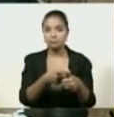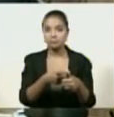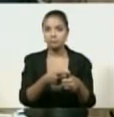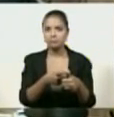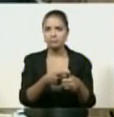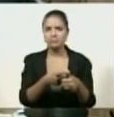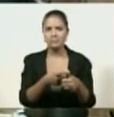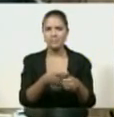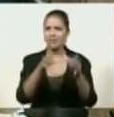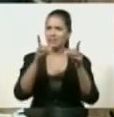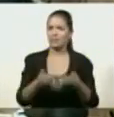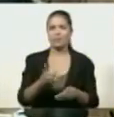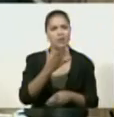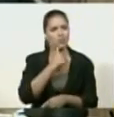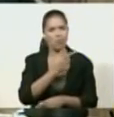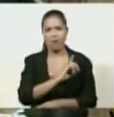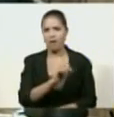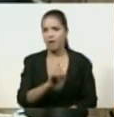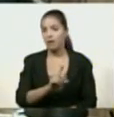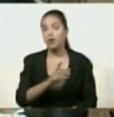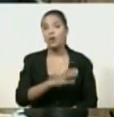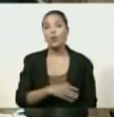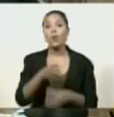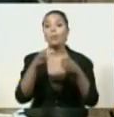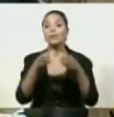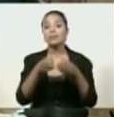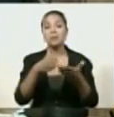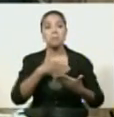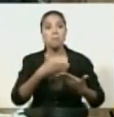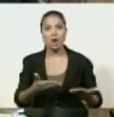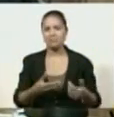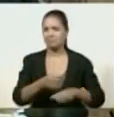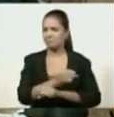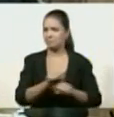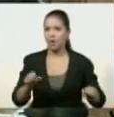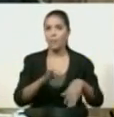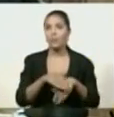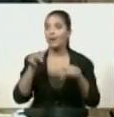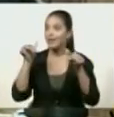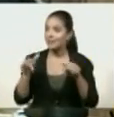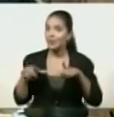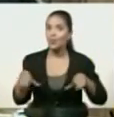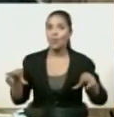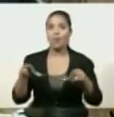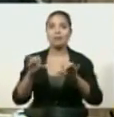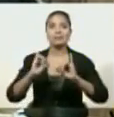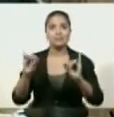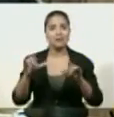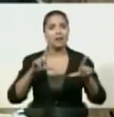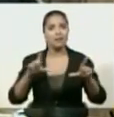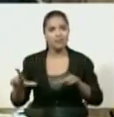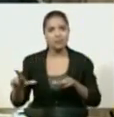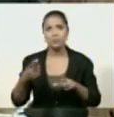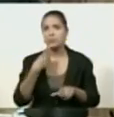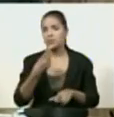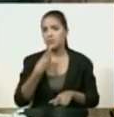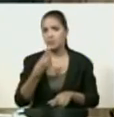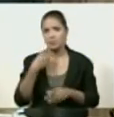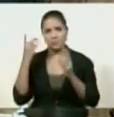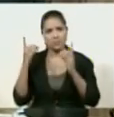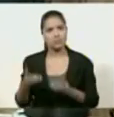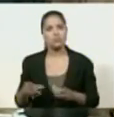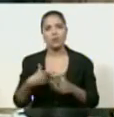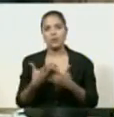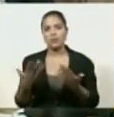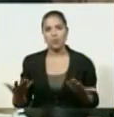que lo tiene, y segundo, de un comité de postulaciones que es irrito, porque ya esta Sala Constitucional se pronunció al respecto. O sea, es